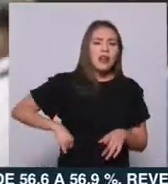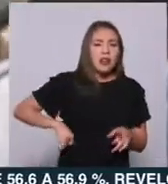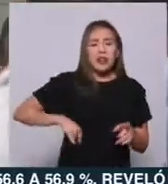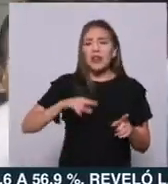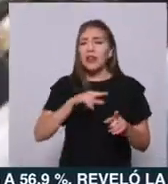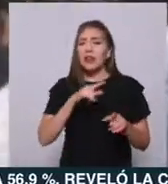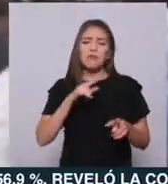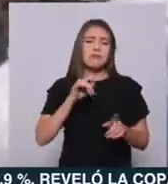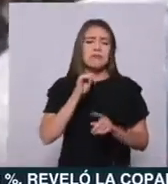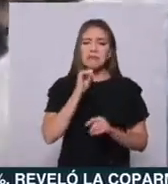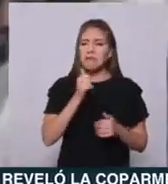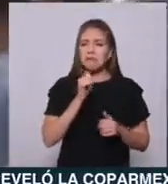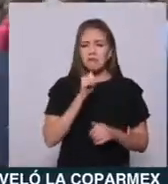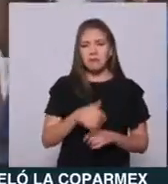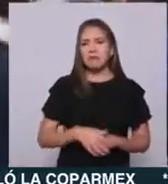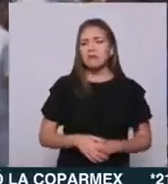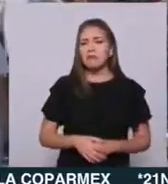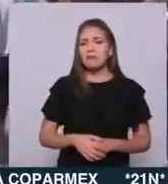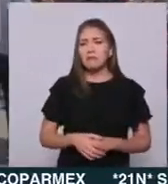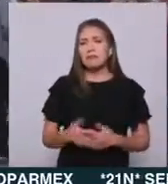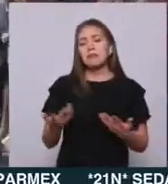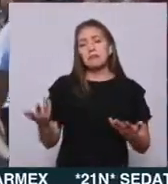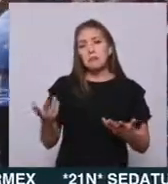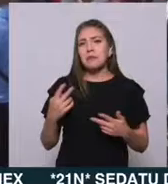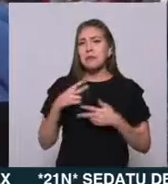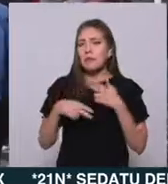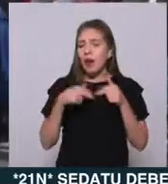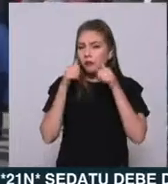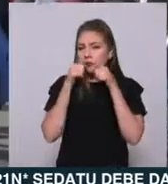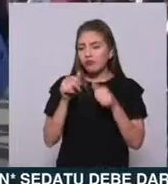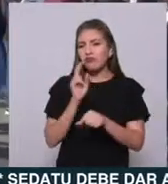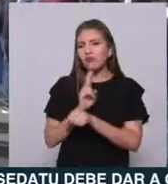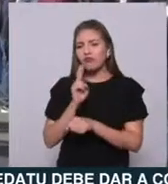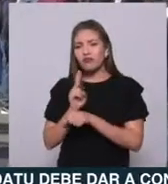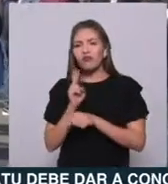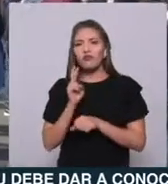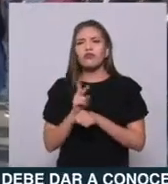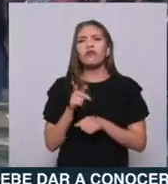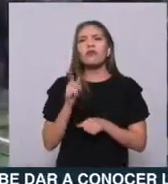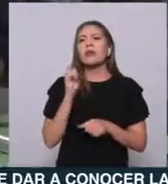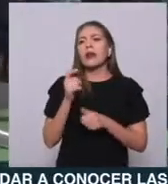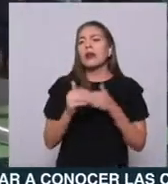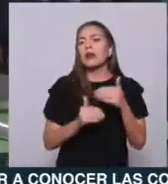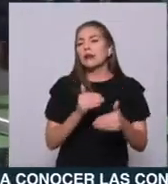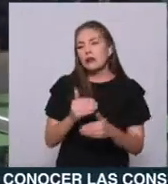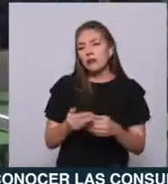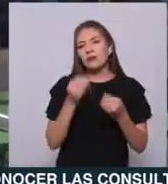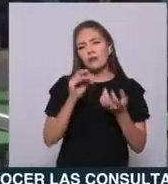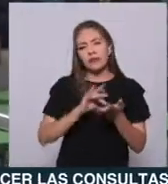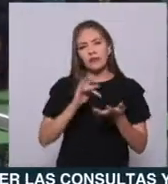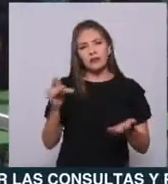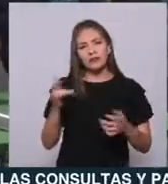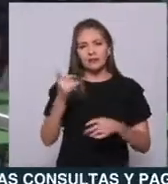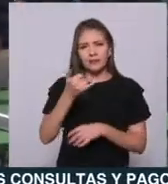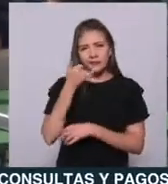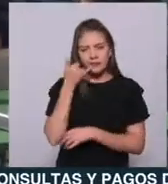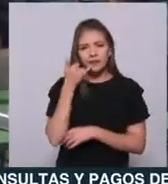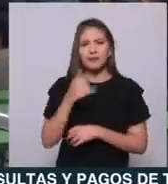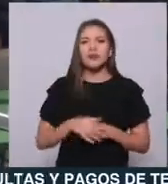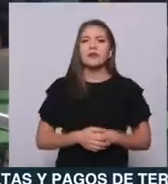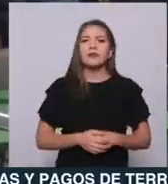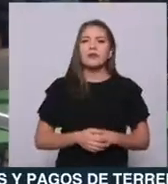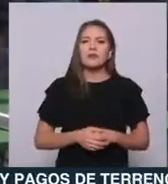estaremos muy pendientes, licenciado Carpizo, de cómo evoluciona este asunto y le agradecemos enormemente que nos haya tomado la llamada. Al contrario, ustedes, y